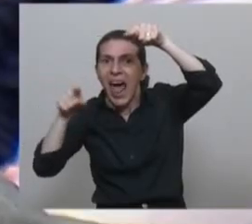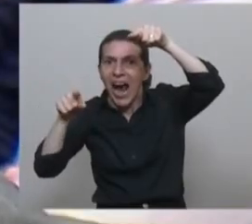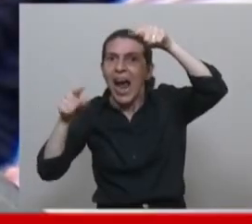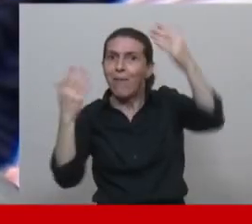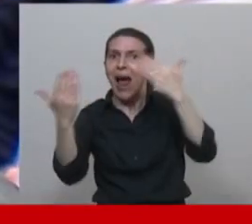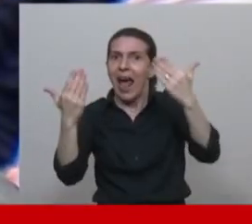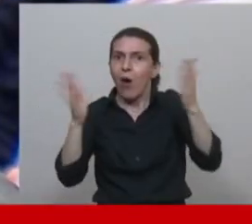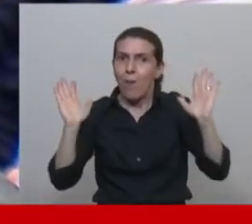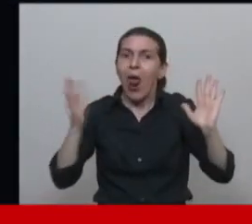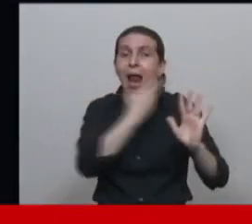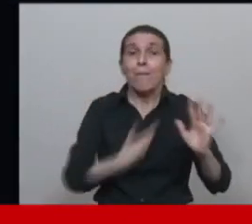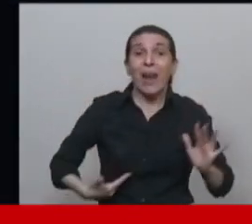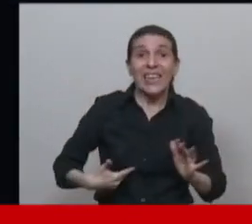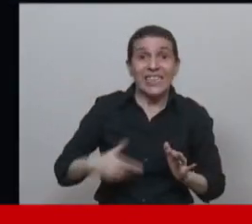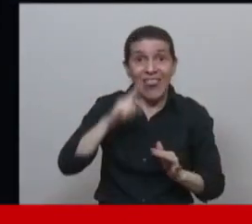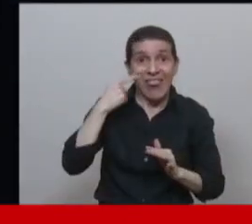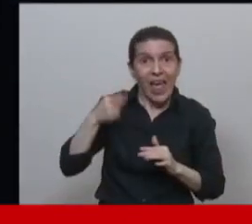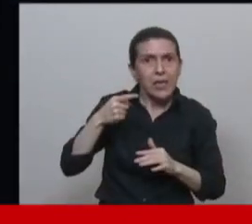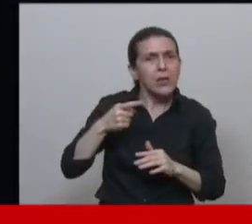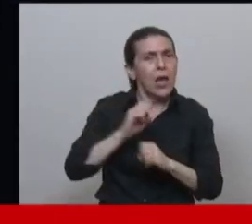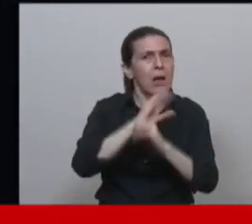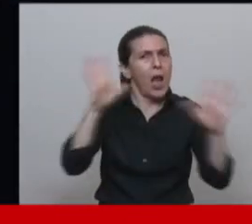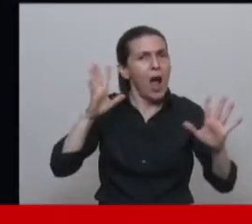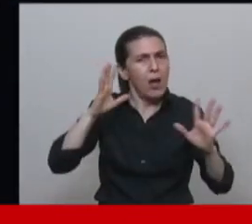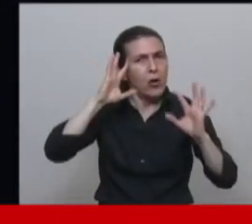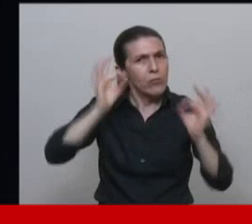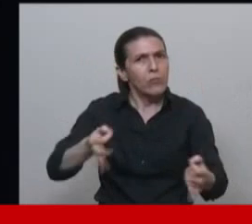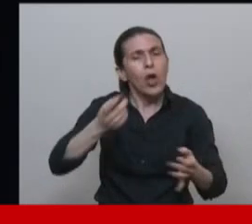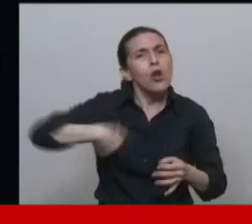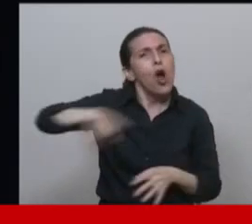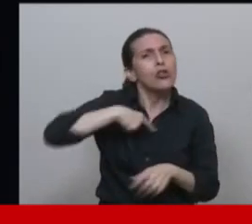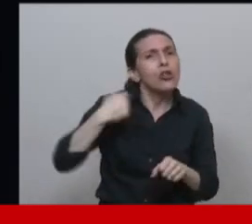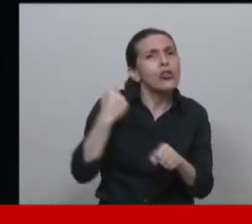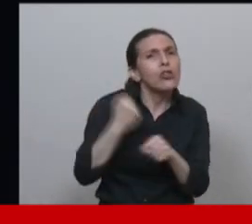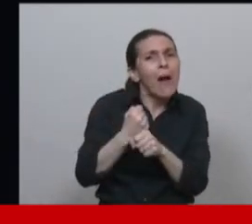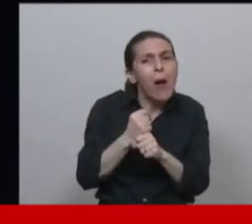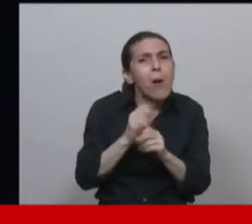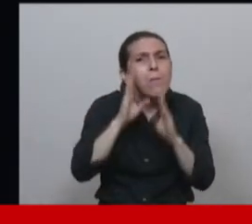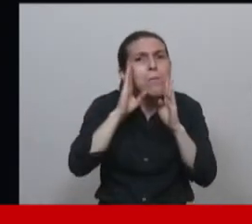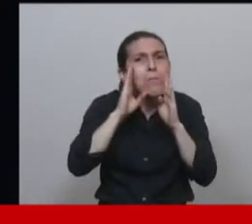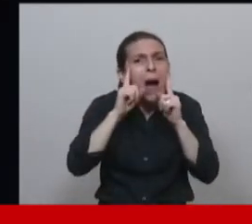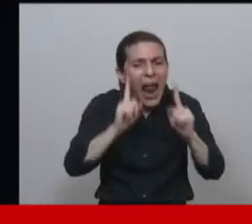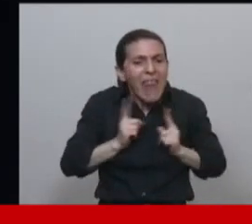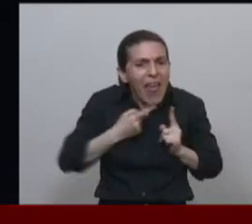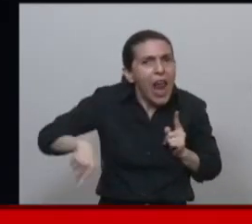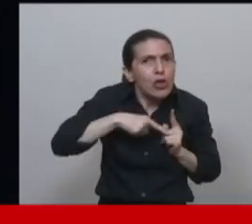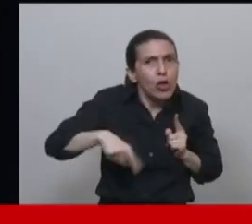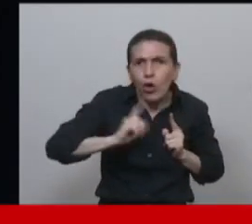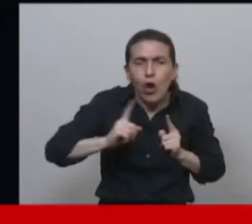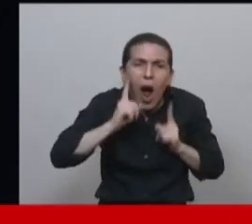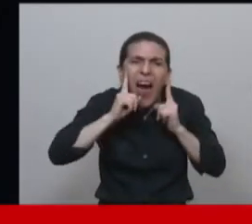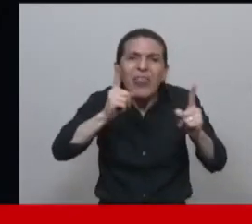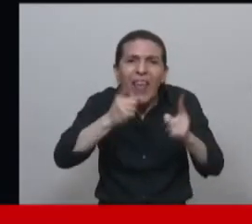el presidente ha sido muy claro y muy enfático, nosotros no estamos trabajando para nosotros estamos trabajando para